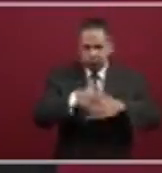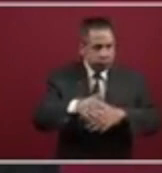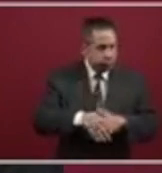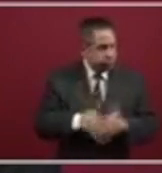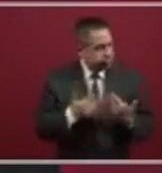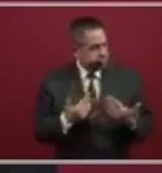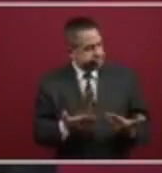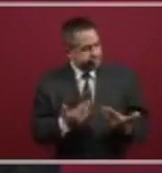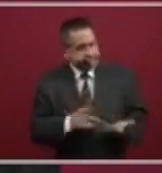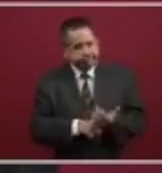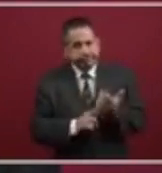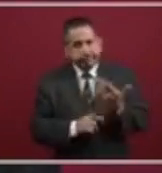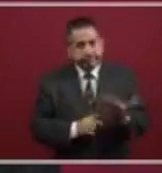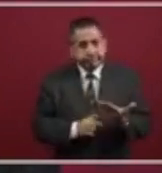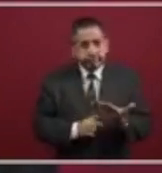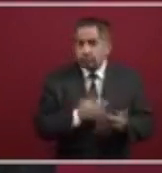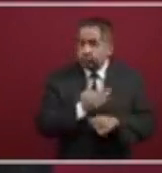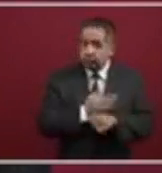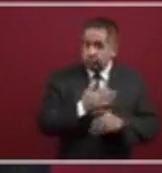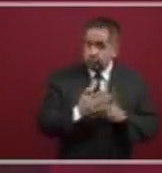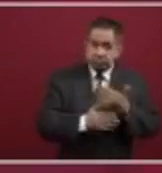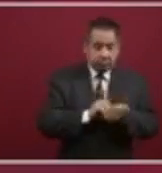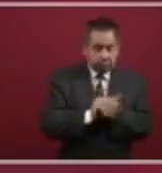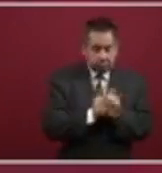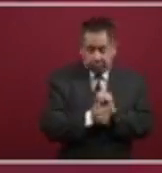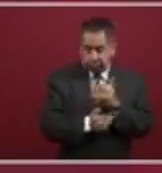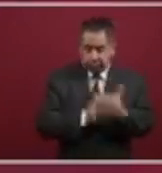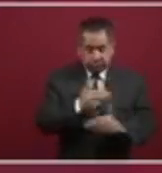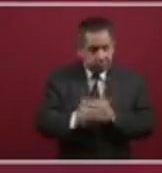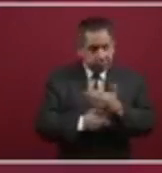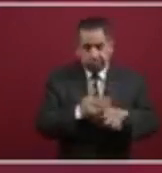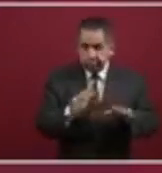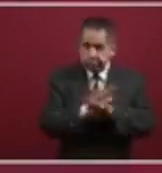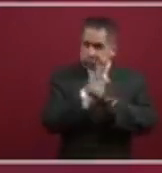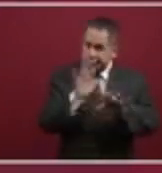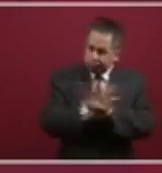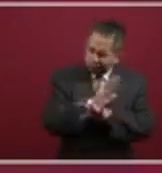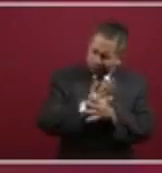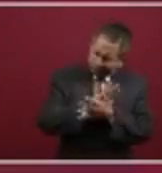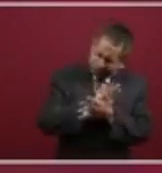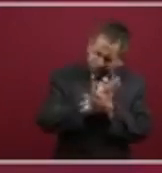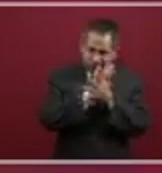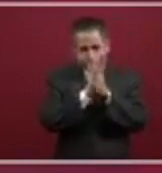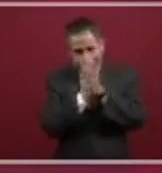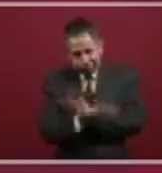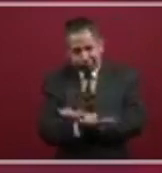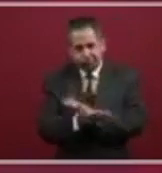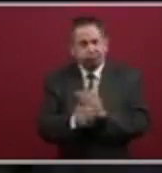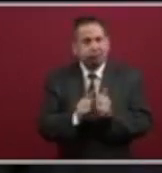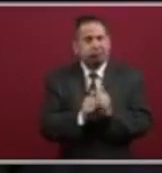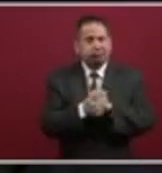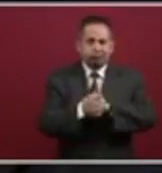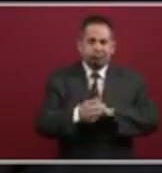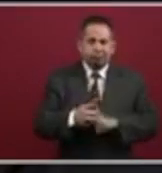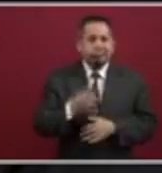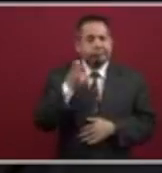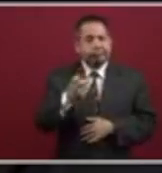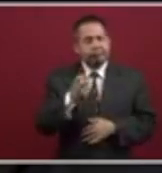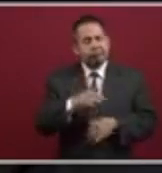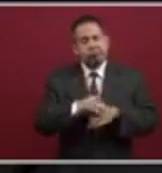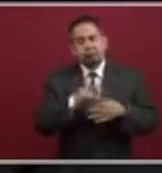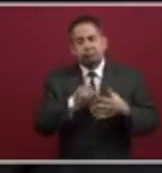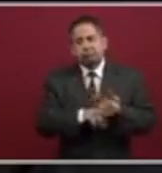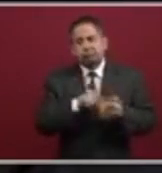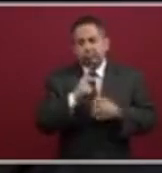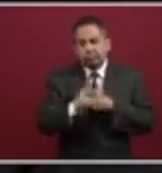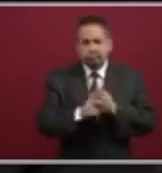estamos en un proceso de cambio verdadero, de transformación, y eso es lo que está pasando en el